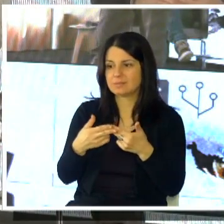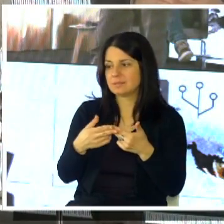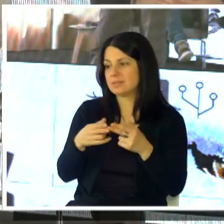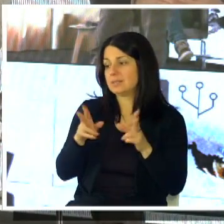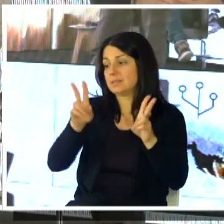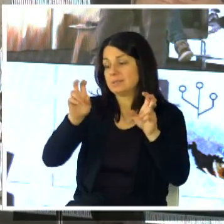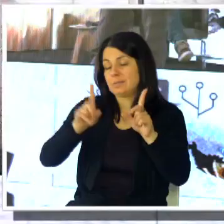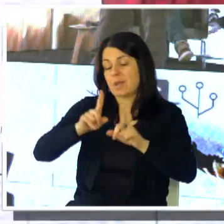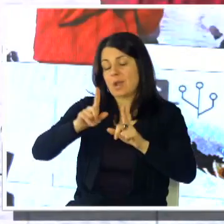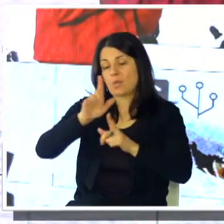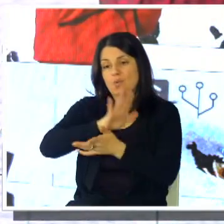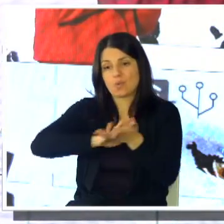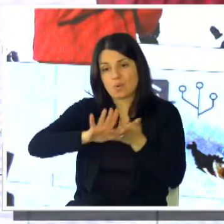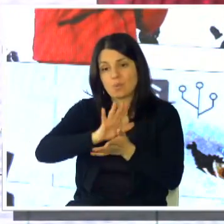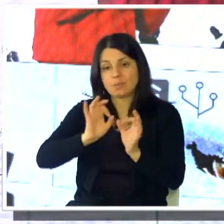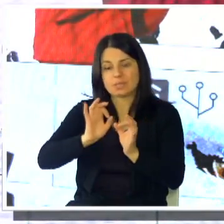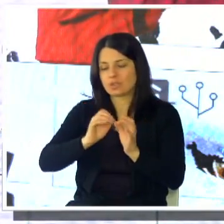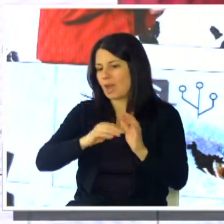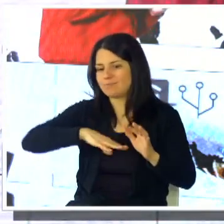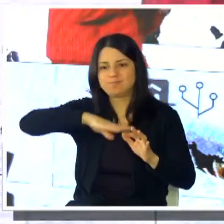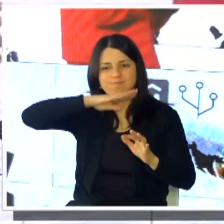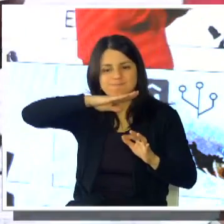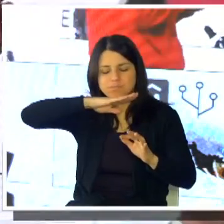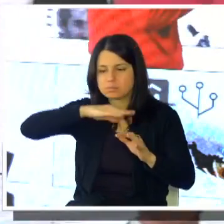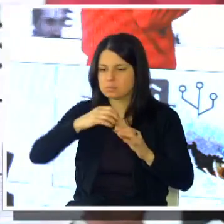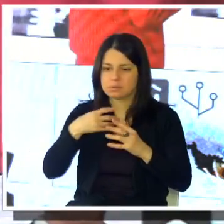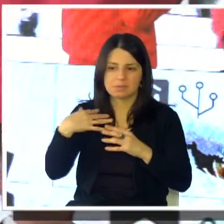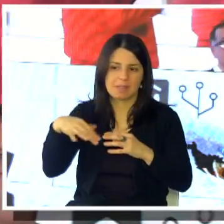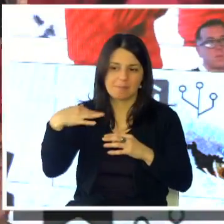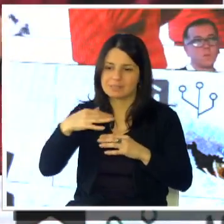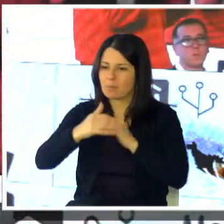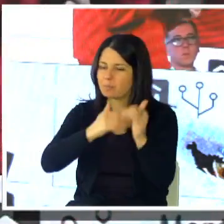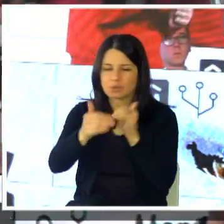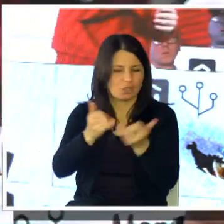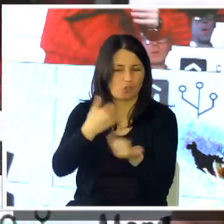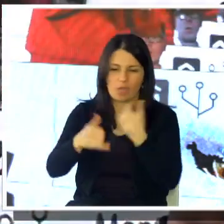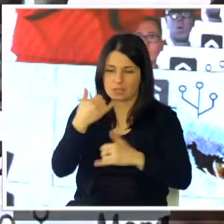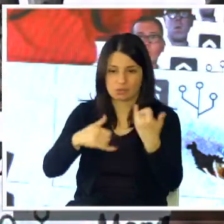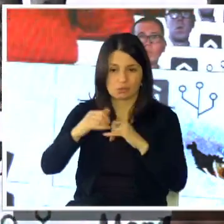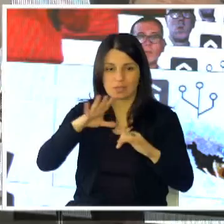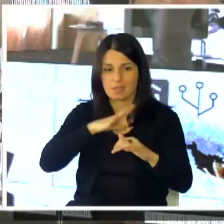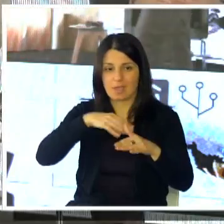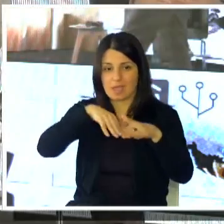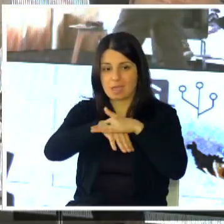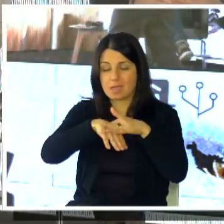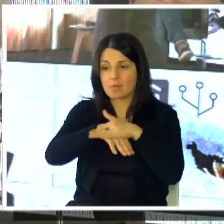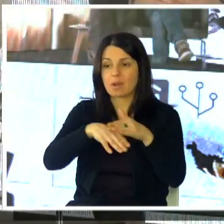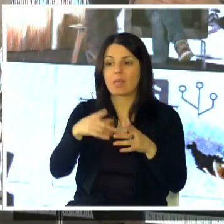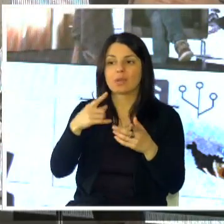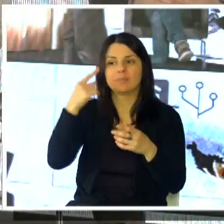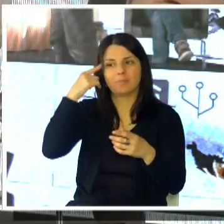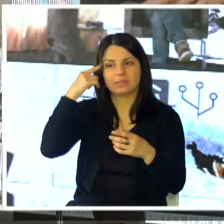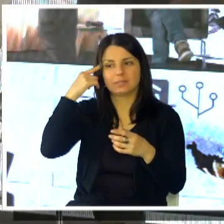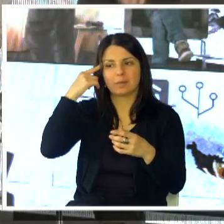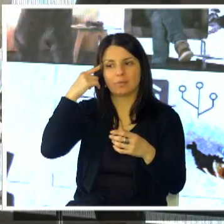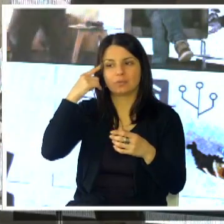ahí empieza a desbordarse cualquier procesamiento de datos que tenemos pensado